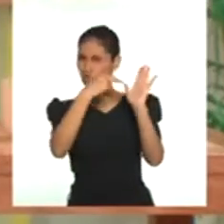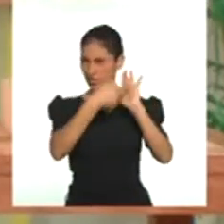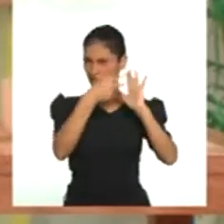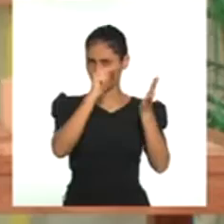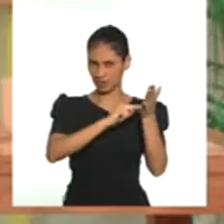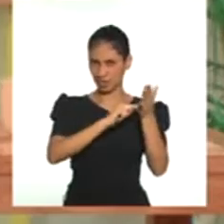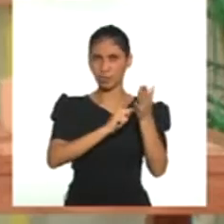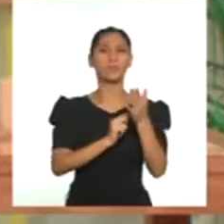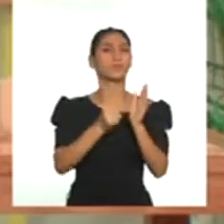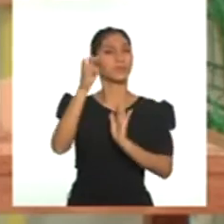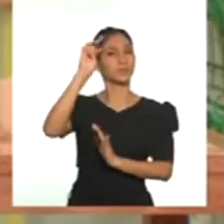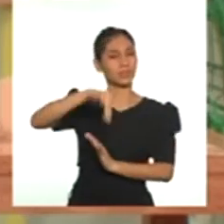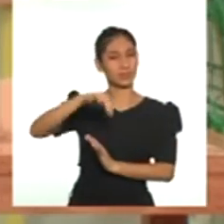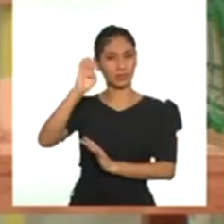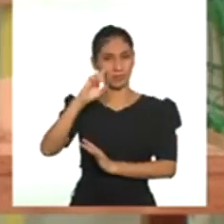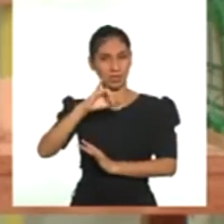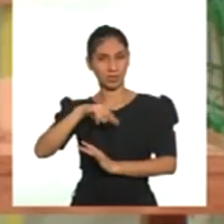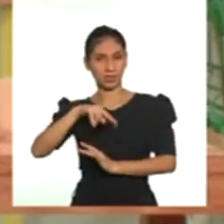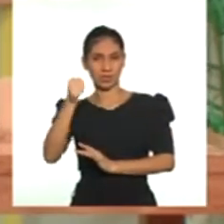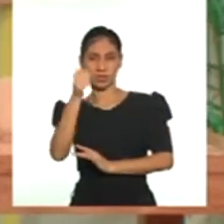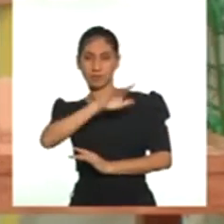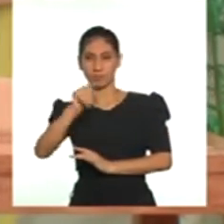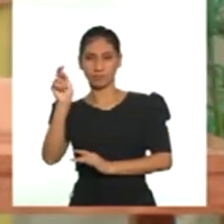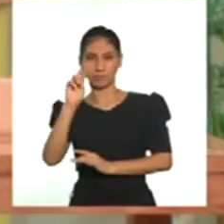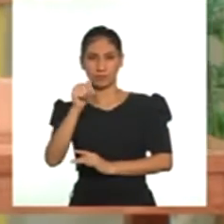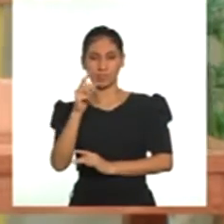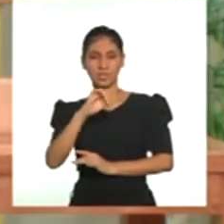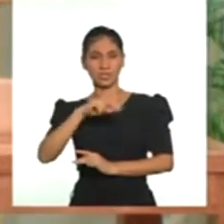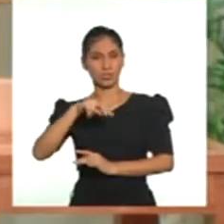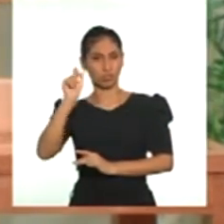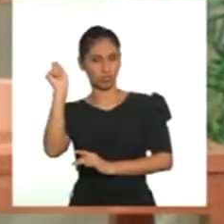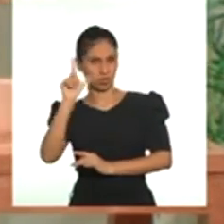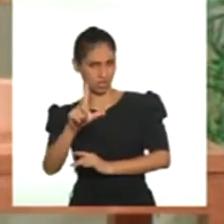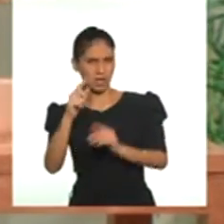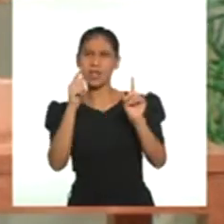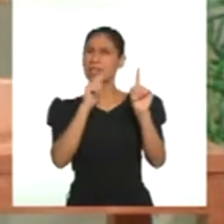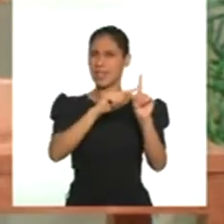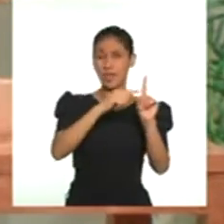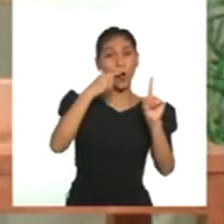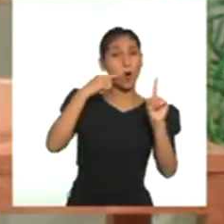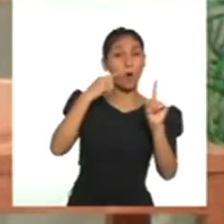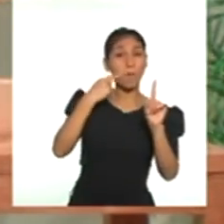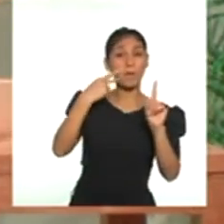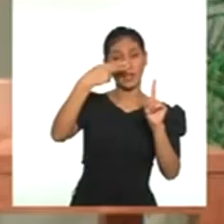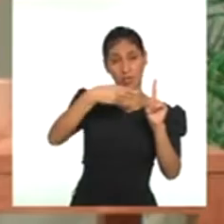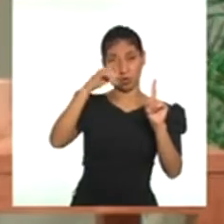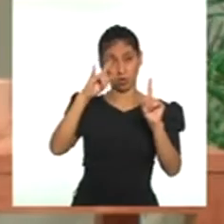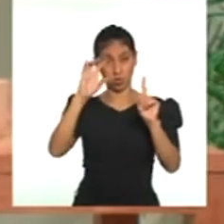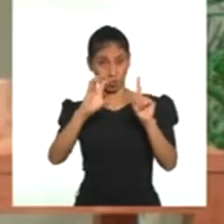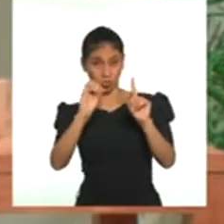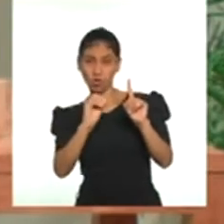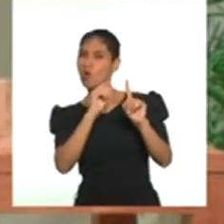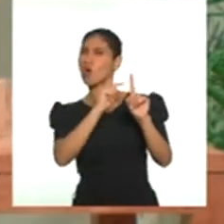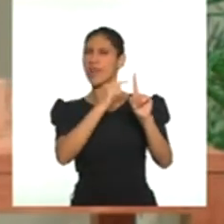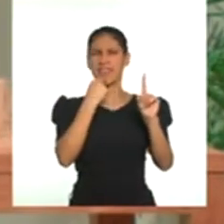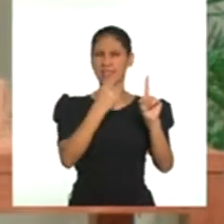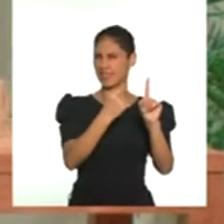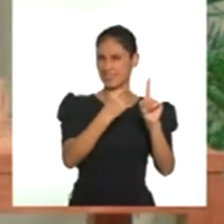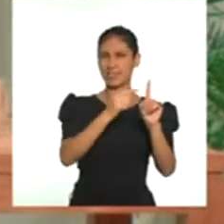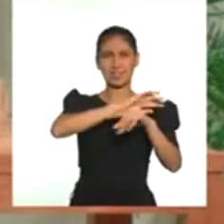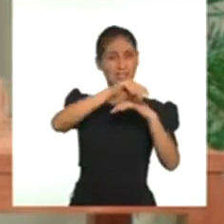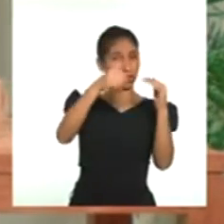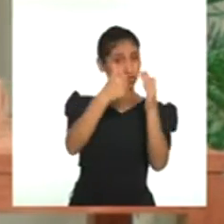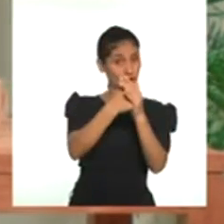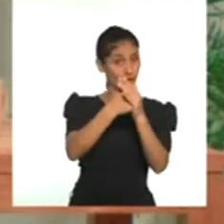tradicional. El antropólogo Hugo Delgado Sumar plantea el concepto de medicina tradicional como el conjunto de